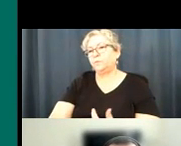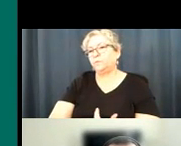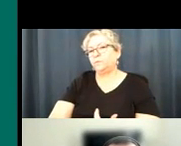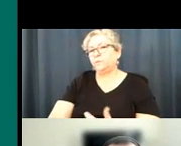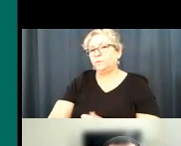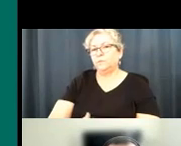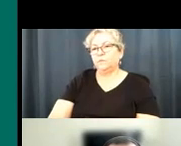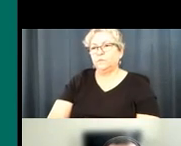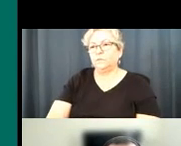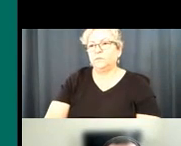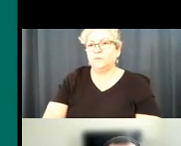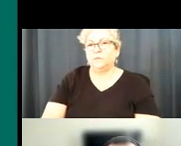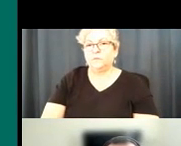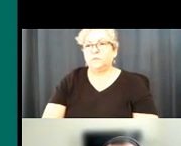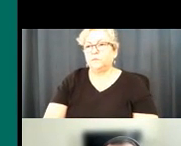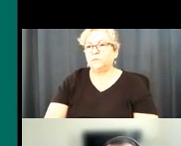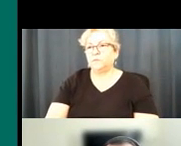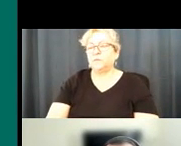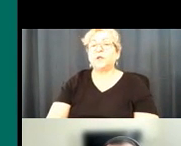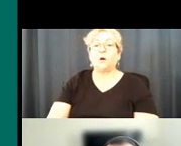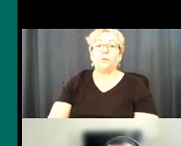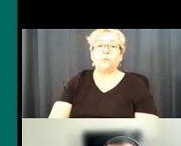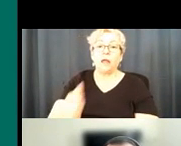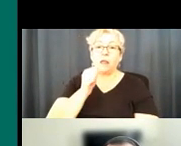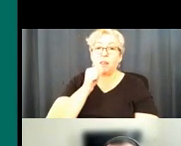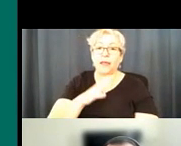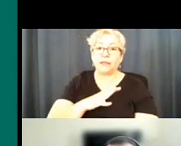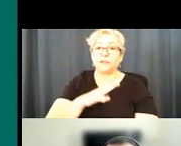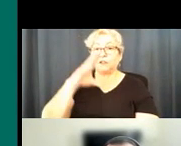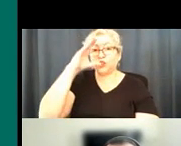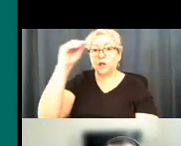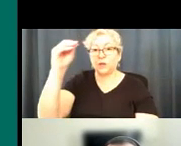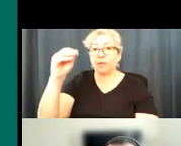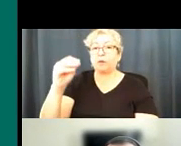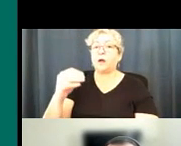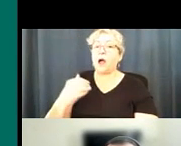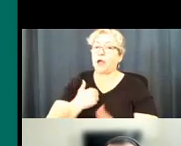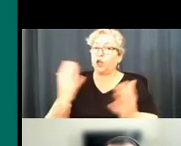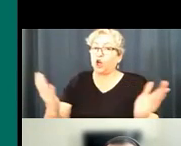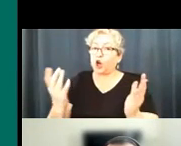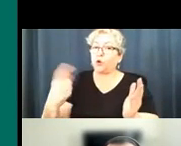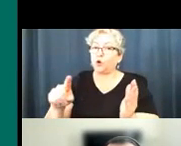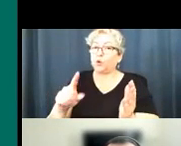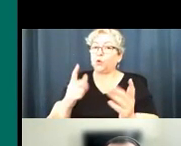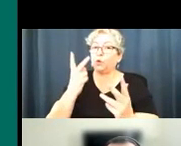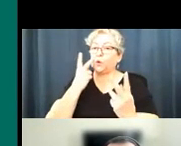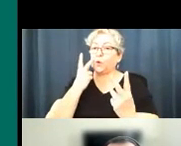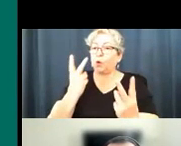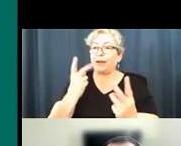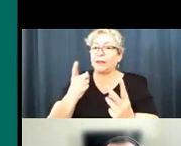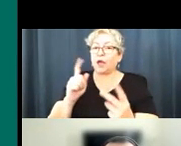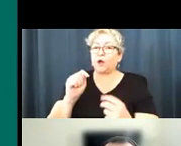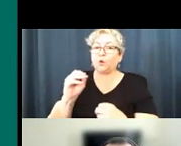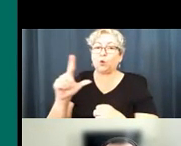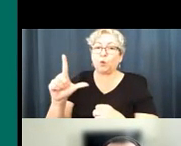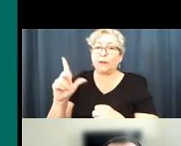And I think entonces pienso, señoras y señores, que yo les instaría a que